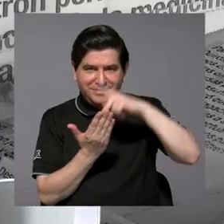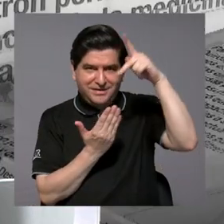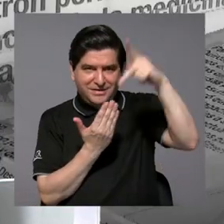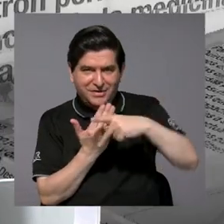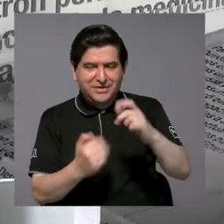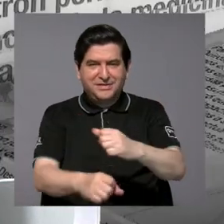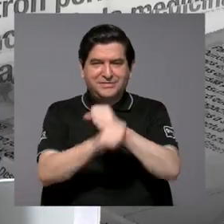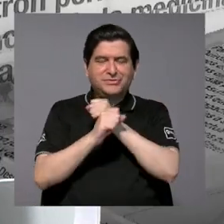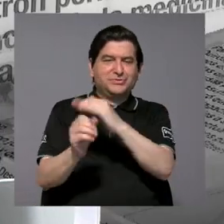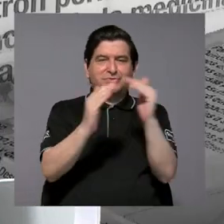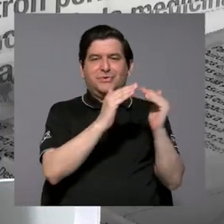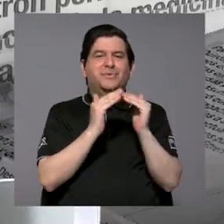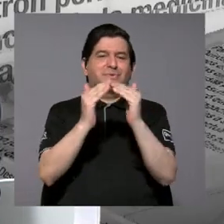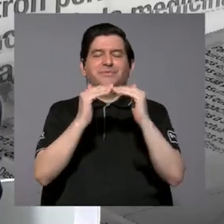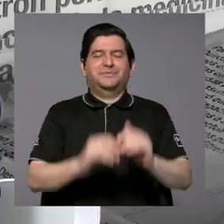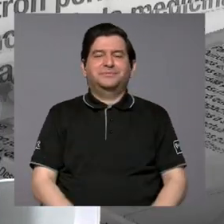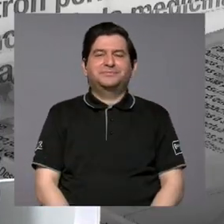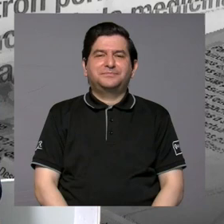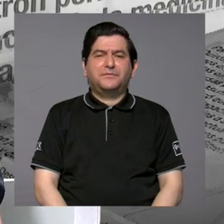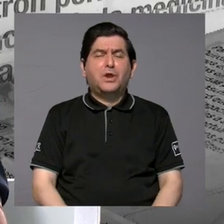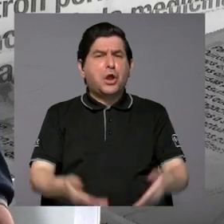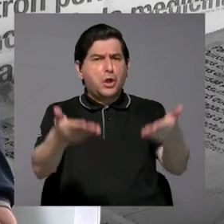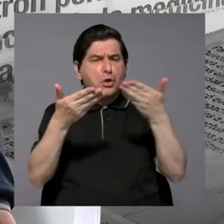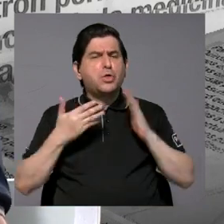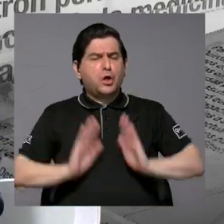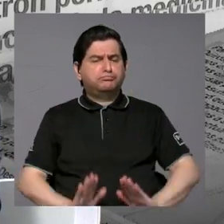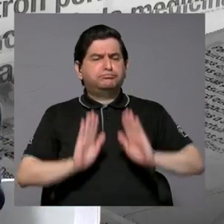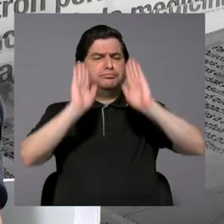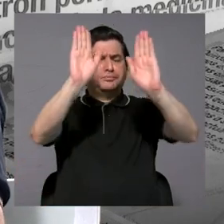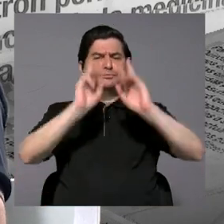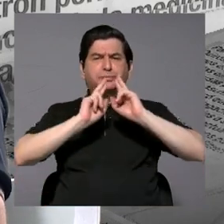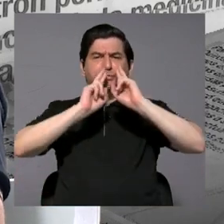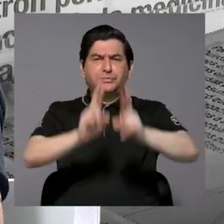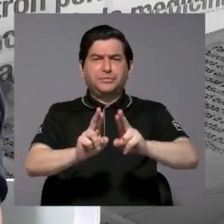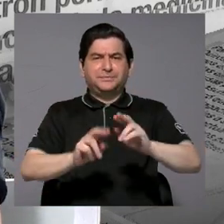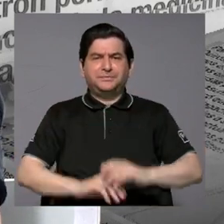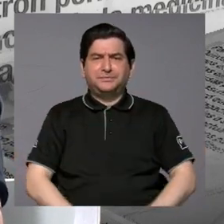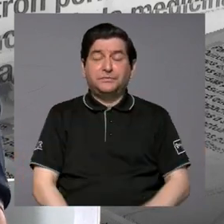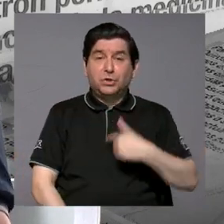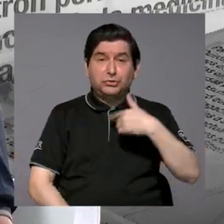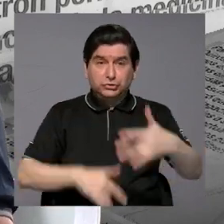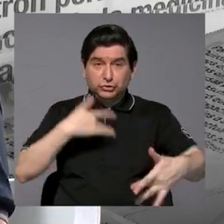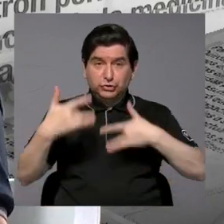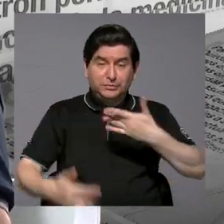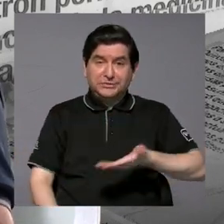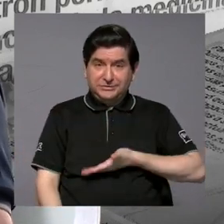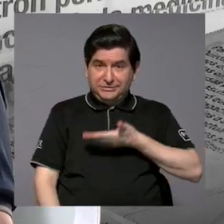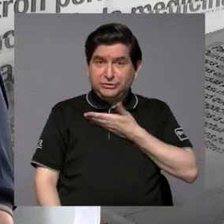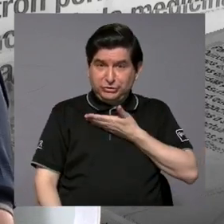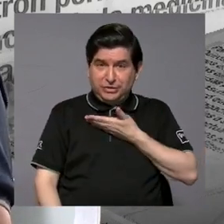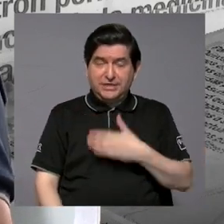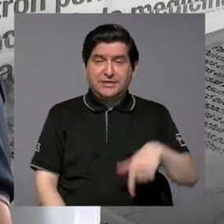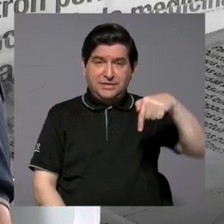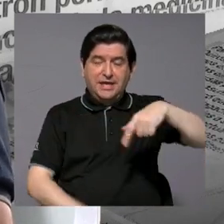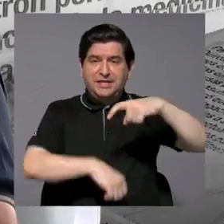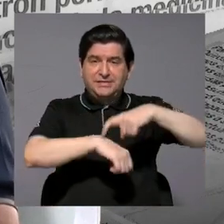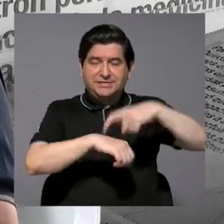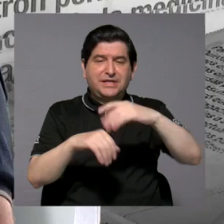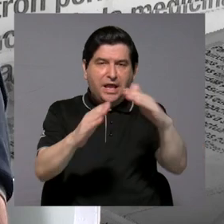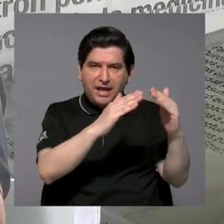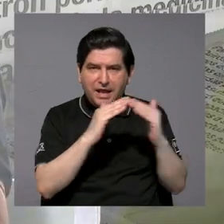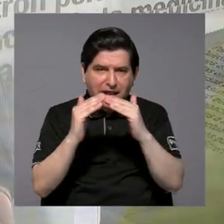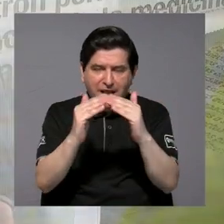de seguridad comunitaria y nos ha dado excelentes resultados yo me siento muy orgullosa porque hoy en día nuestra